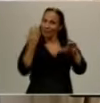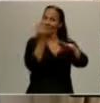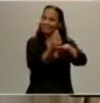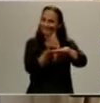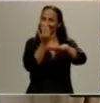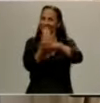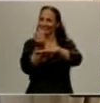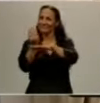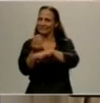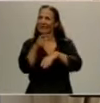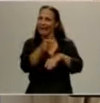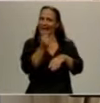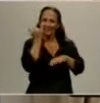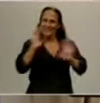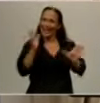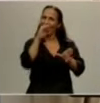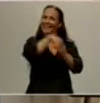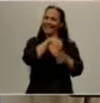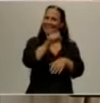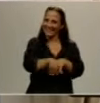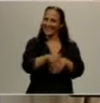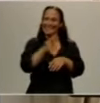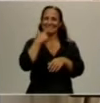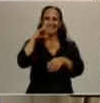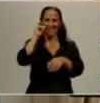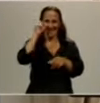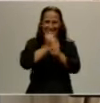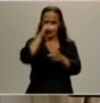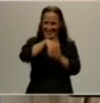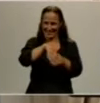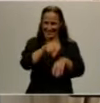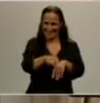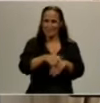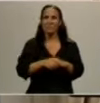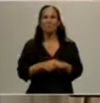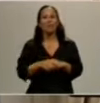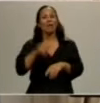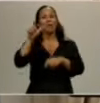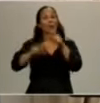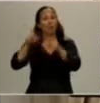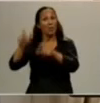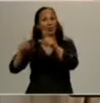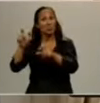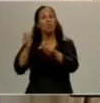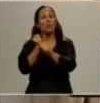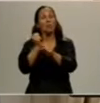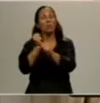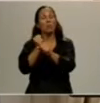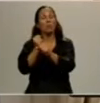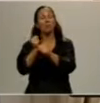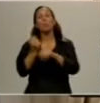democracia, ya formaban parte de esta institución. Las personas que fueron a ocupar el cargo